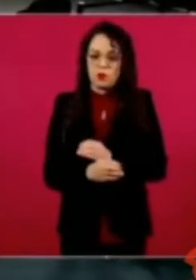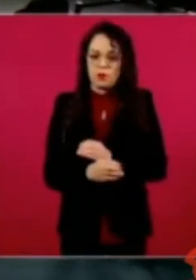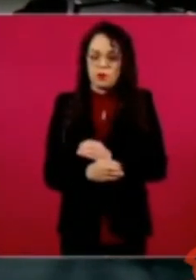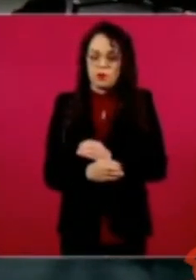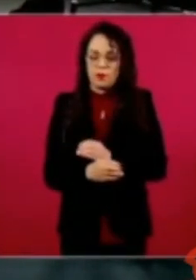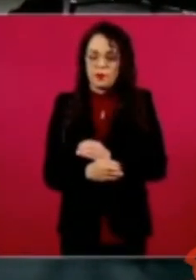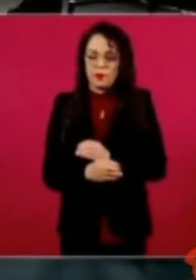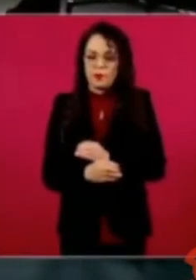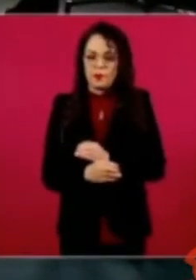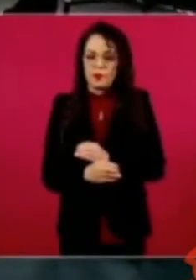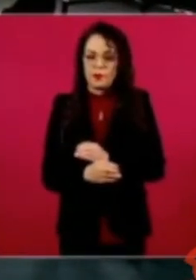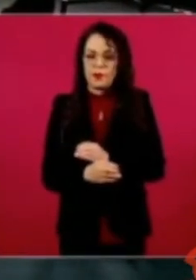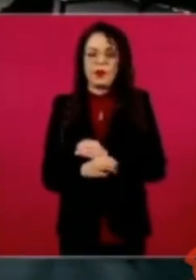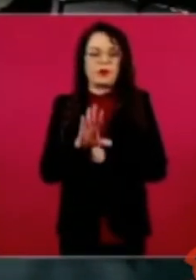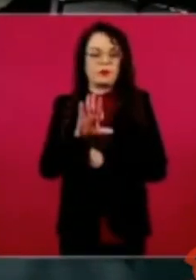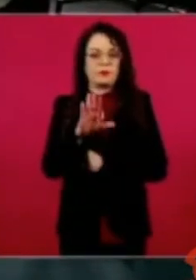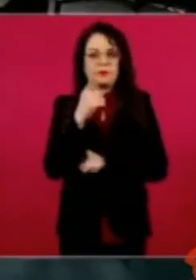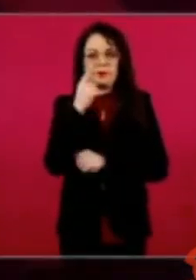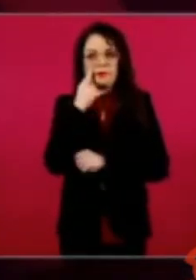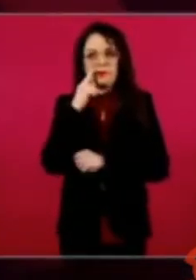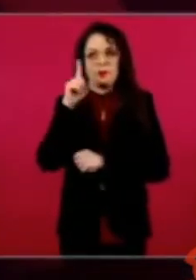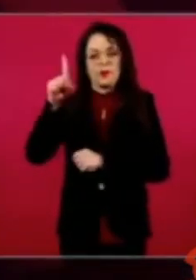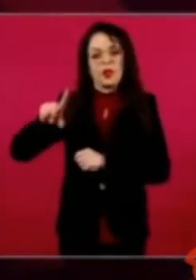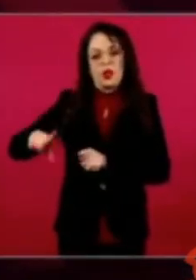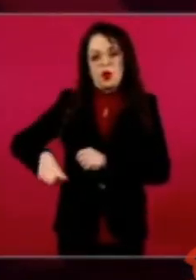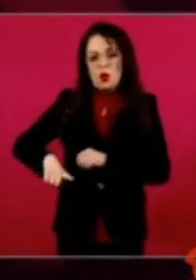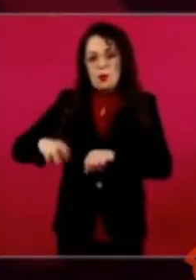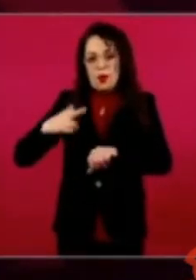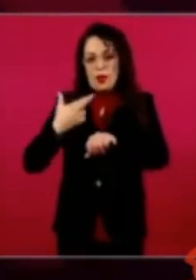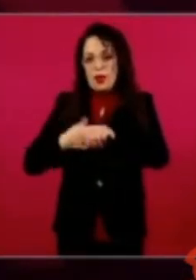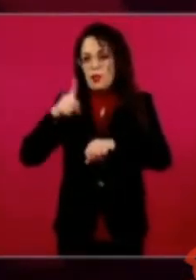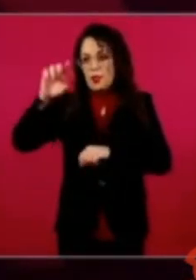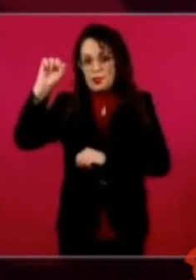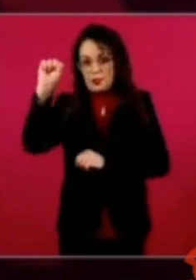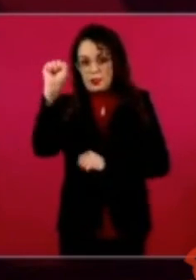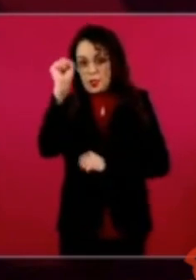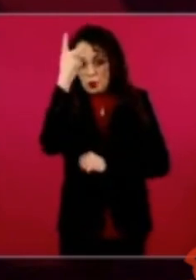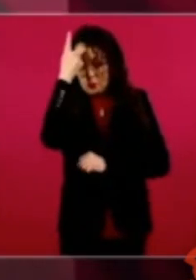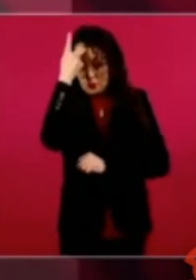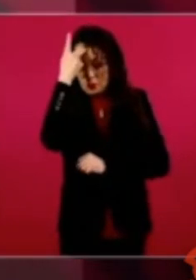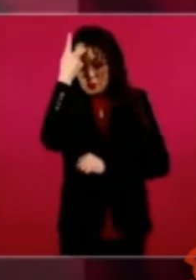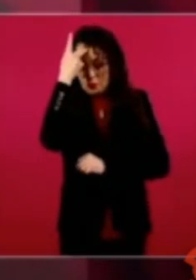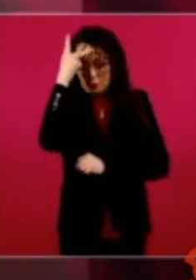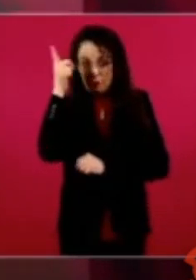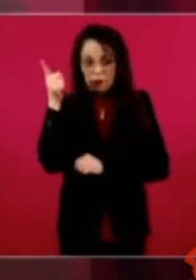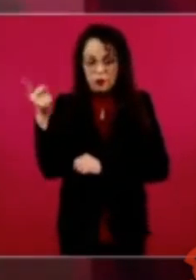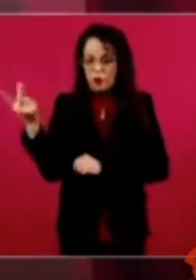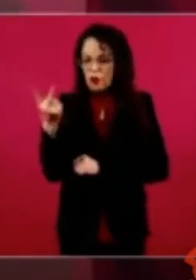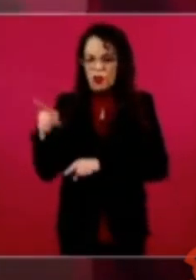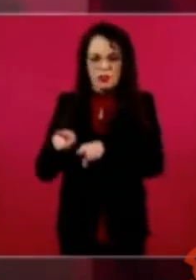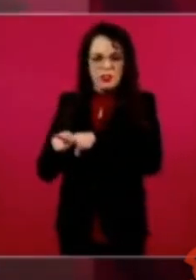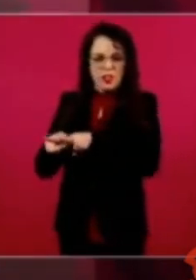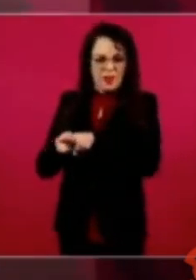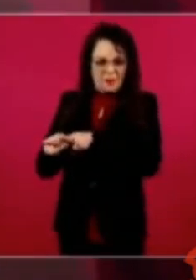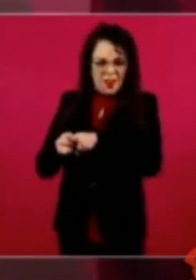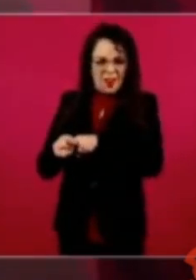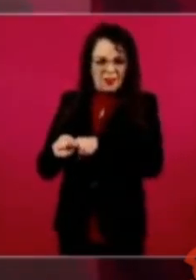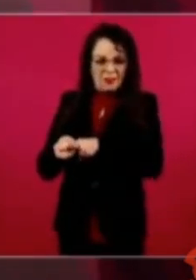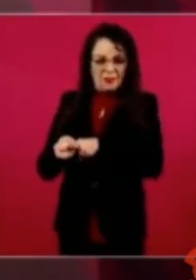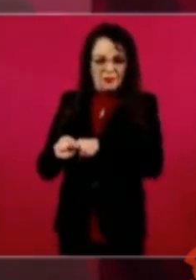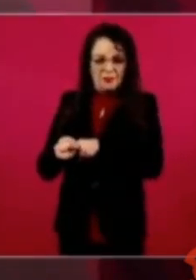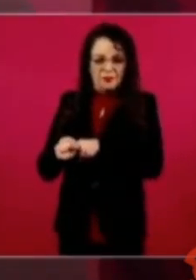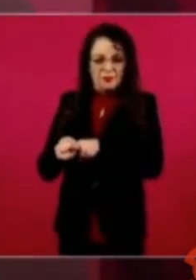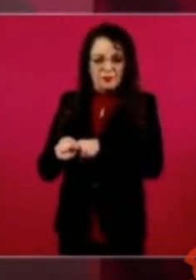ejemplo, un gobernador de San Luis Potosí, que eran hermanos, se pasaban